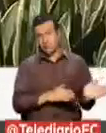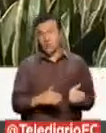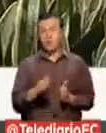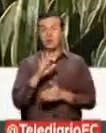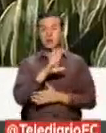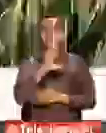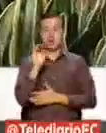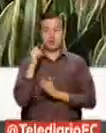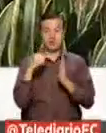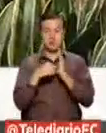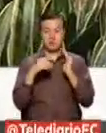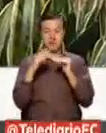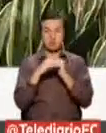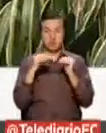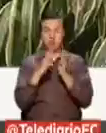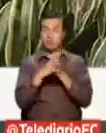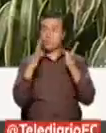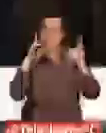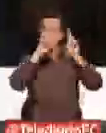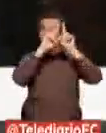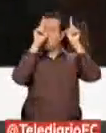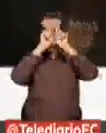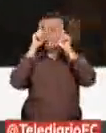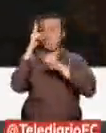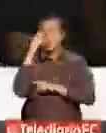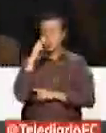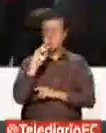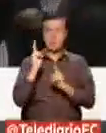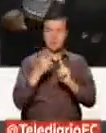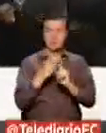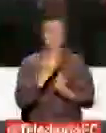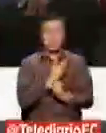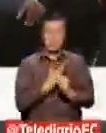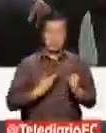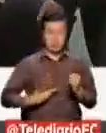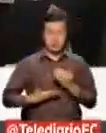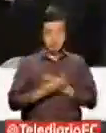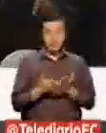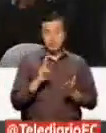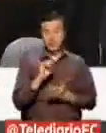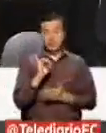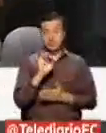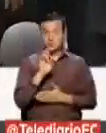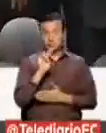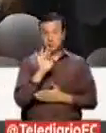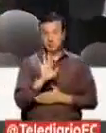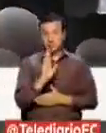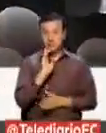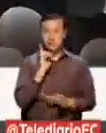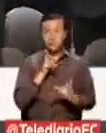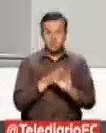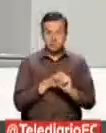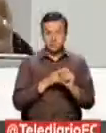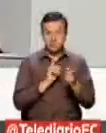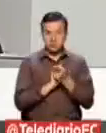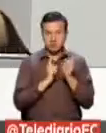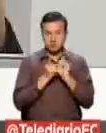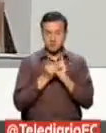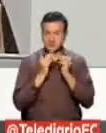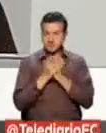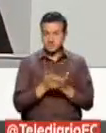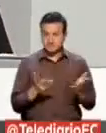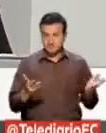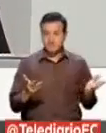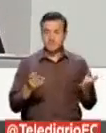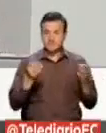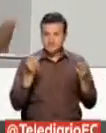de $500,000 con grandes empresas hoteleras. La vicepresidenta María Alejandra Vicuña participó de la inauguración del encuentro. Le